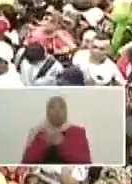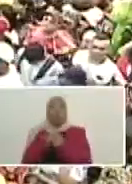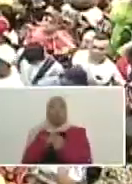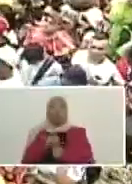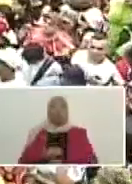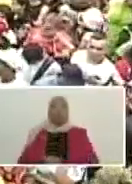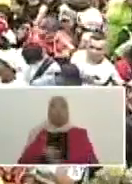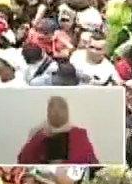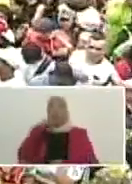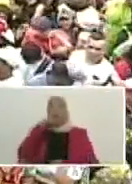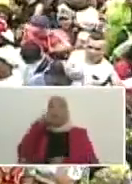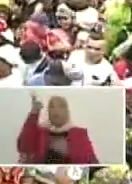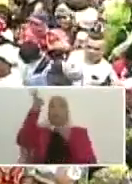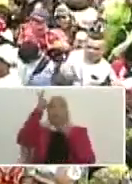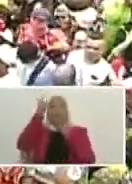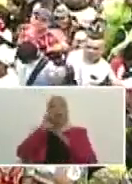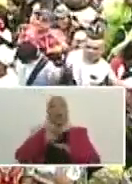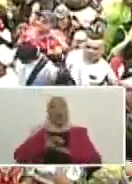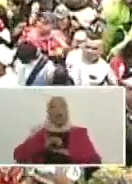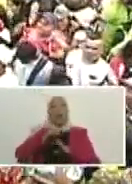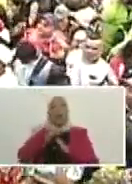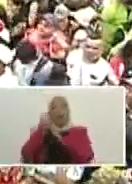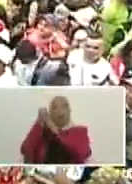Maduro cacique brazo duro,